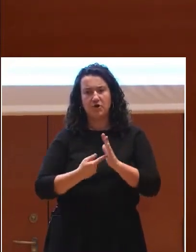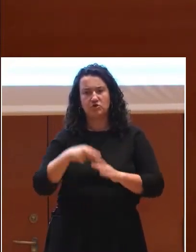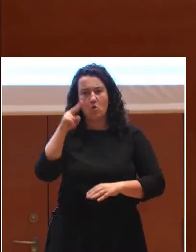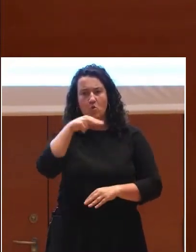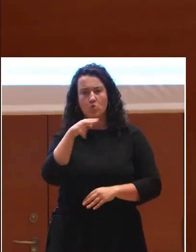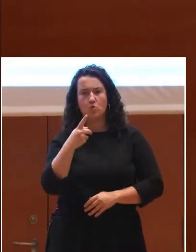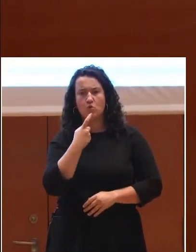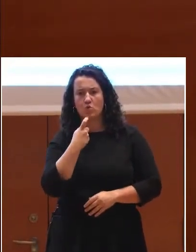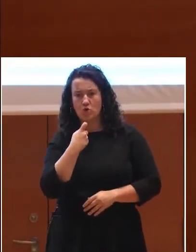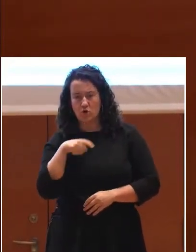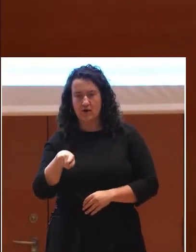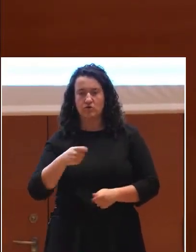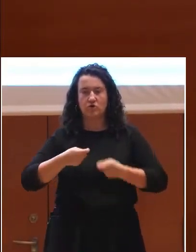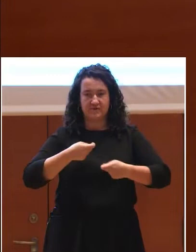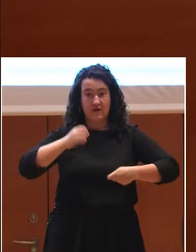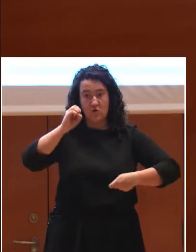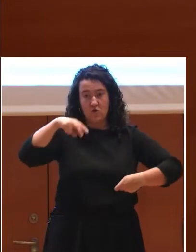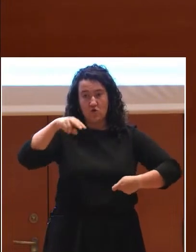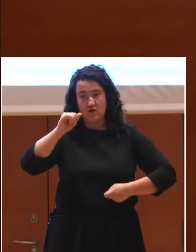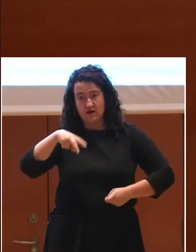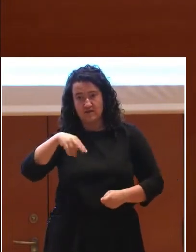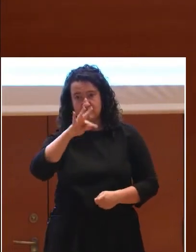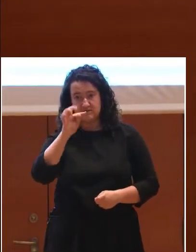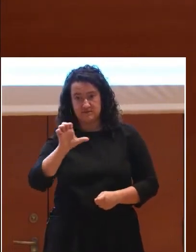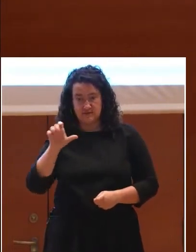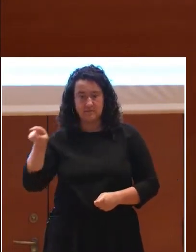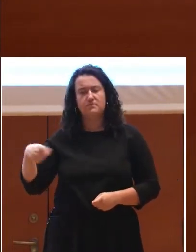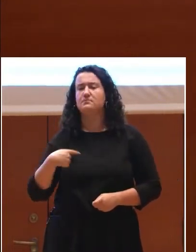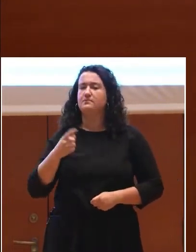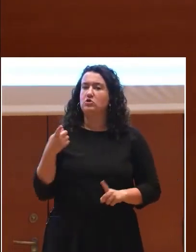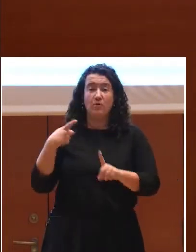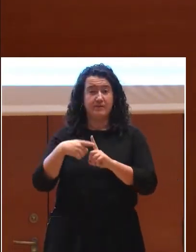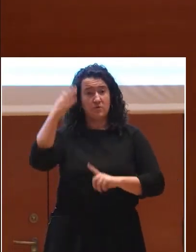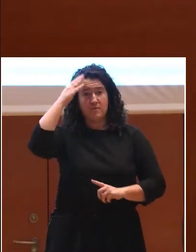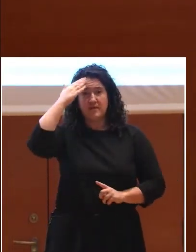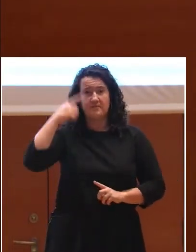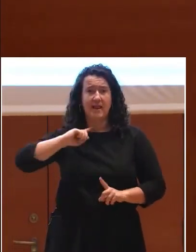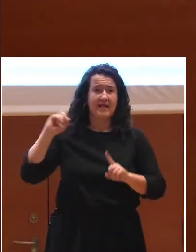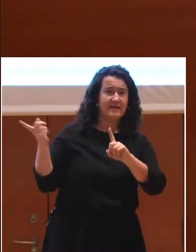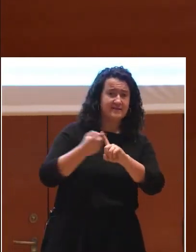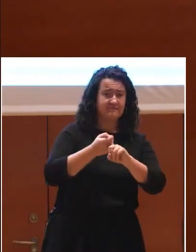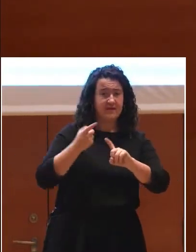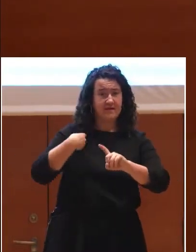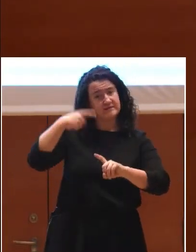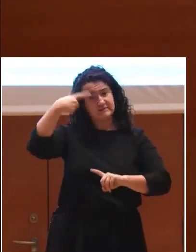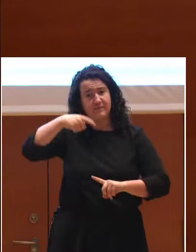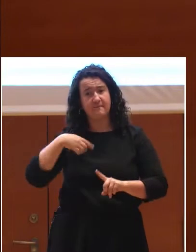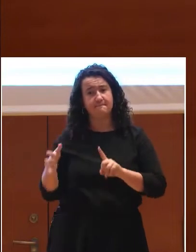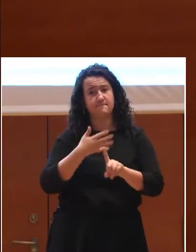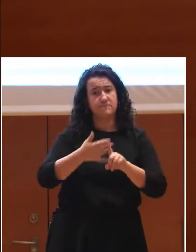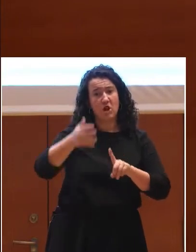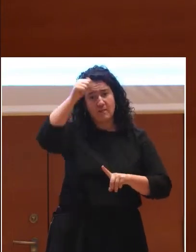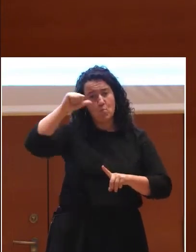coordinadora de este proyecto reproduce roja coordinada como decía por la noche amenazaba cuyo objetivo principal